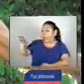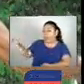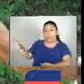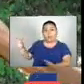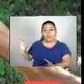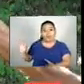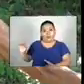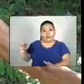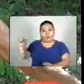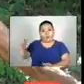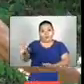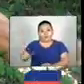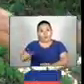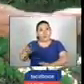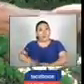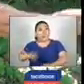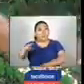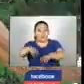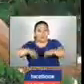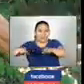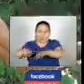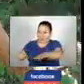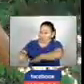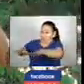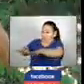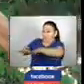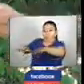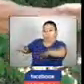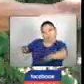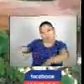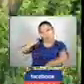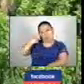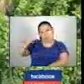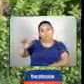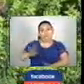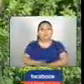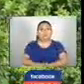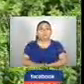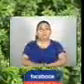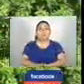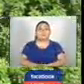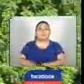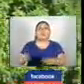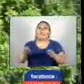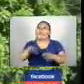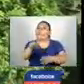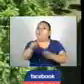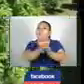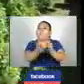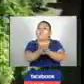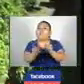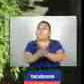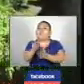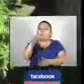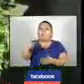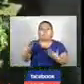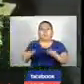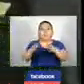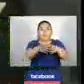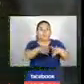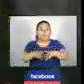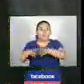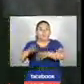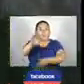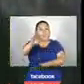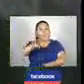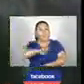Siquiera, unas 6 camionadas de tierra, ay, porque ahí se ve que es un donado. Lo otro que no pasa desapercibido para más de 50